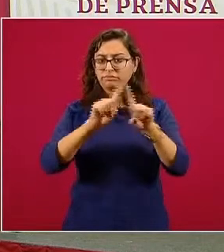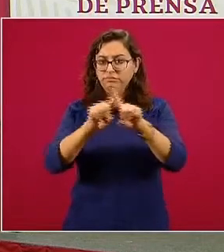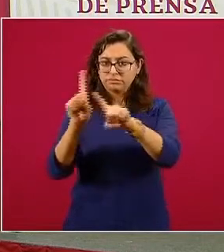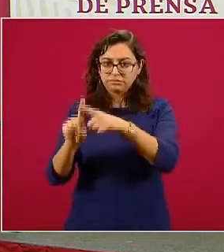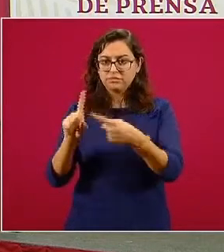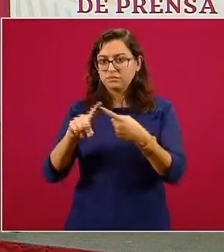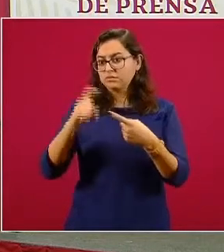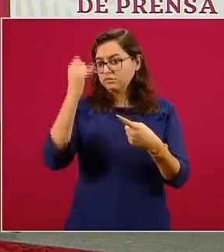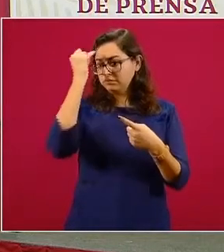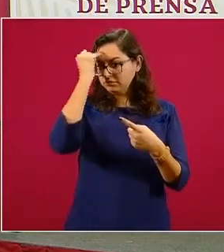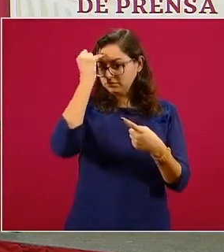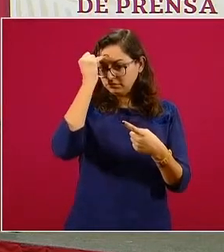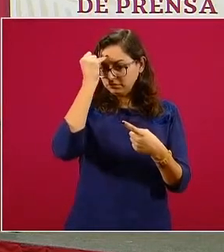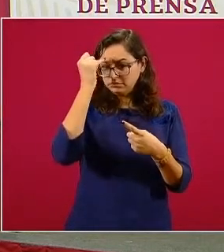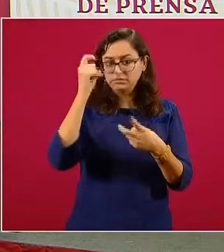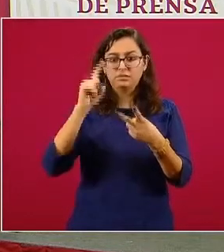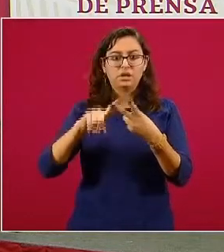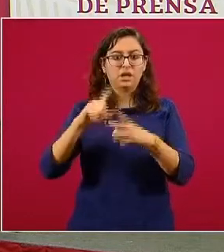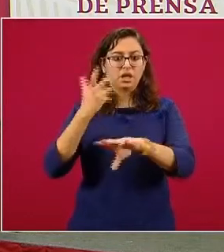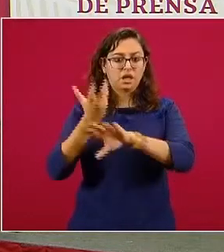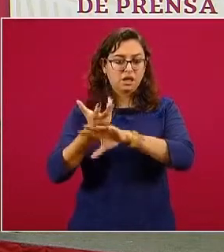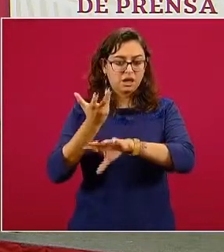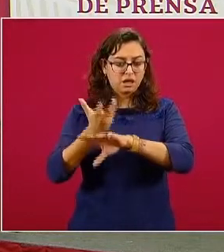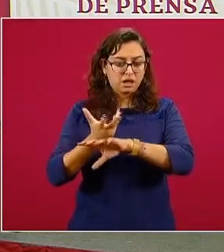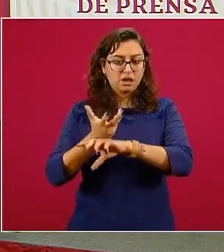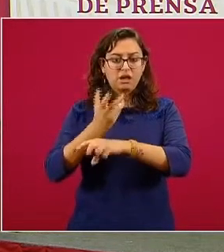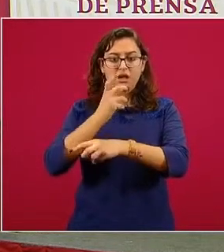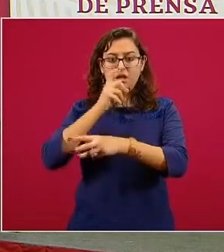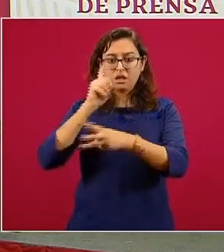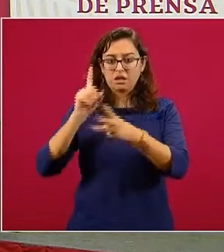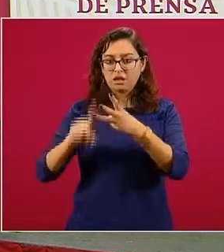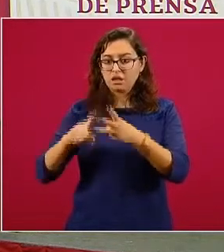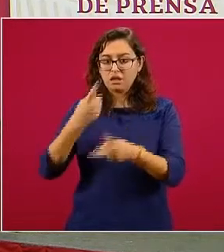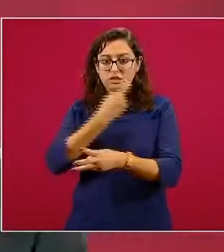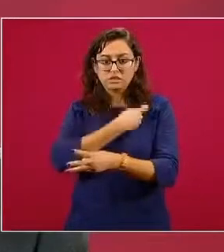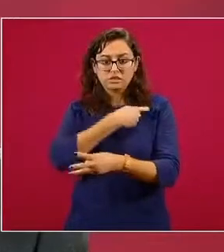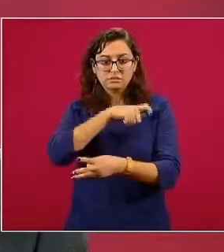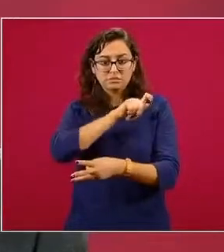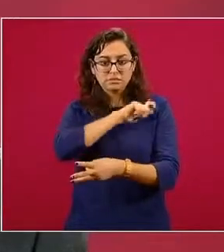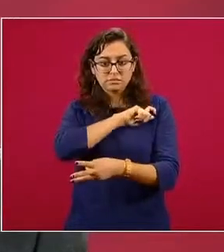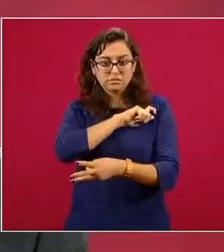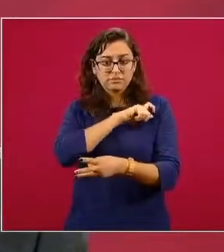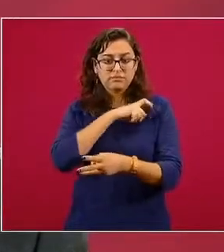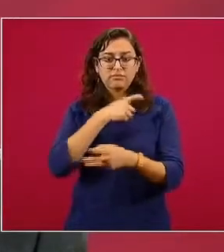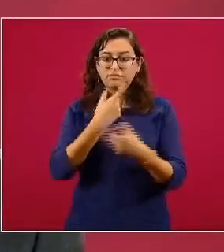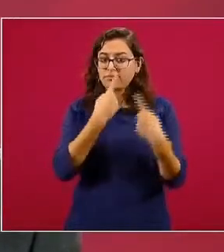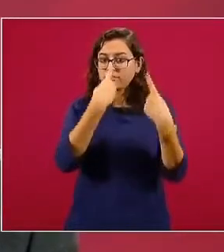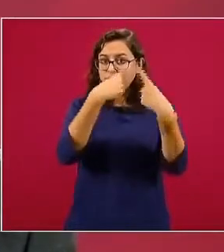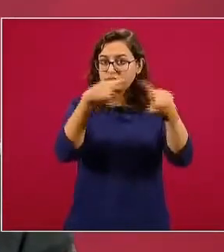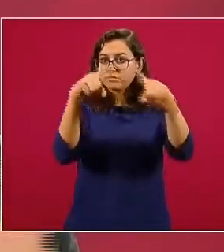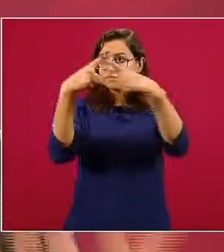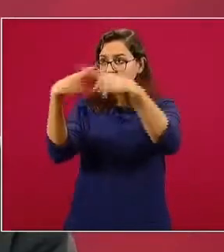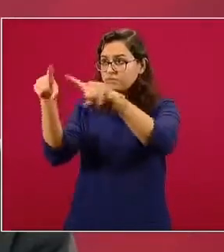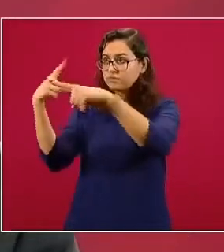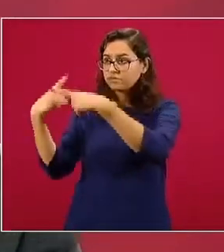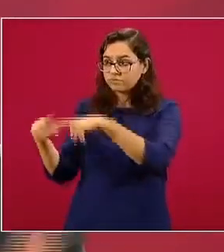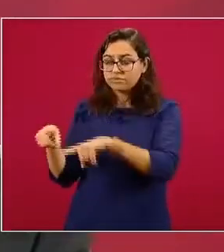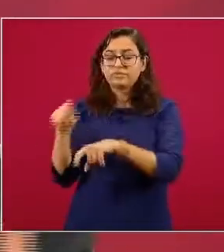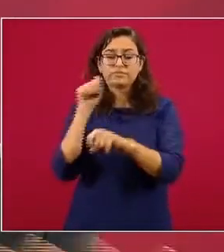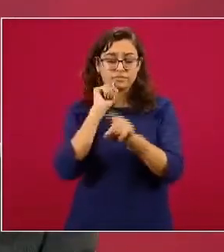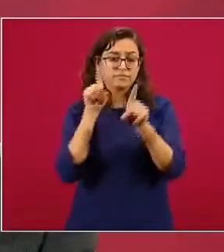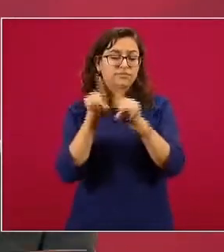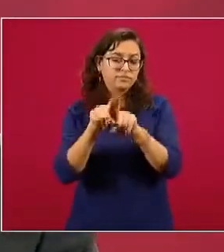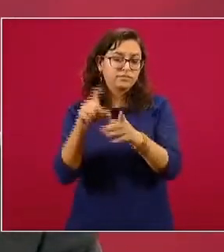India, Mylan en Estados Unidos, Pfizer en España, entre otros, que han